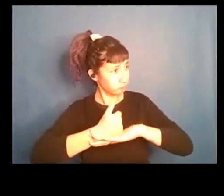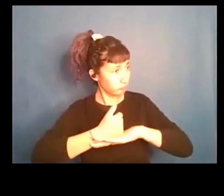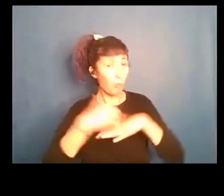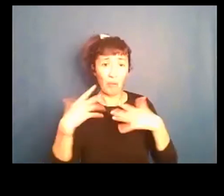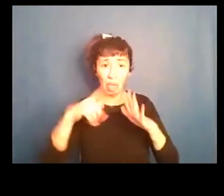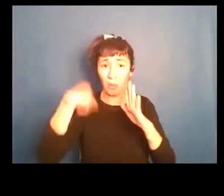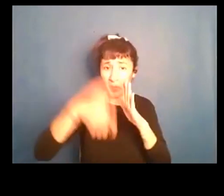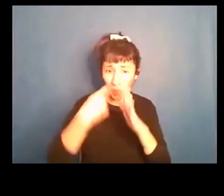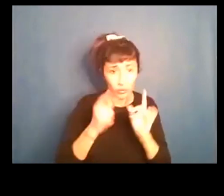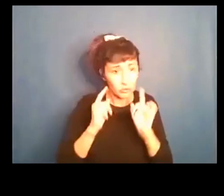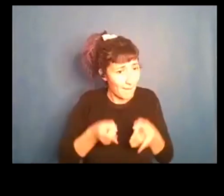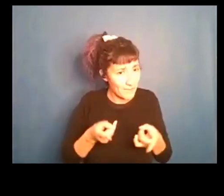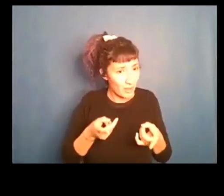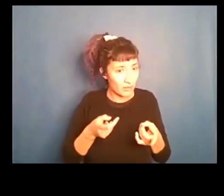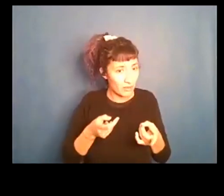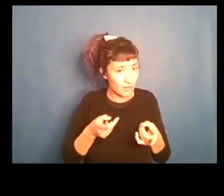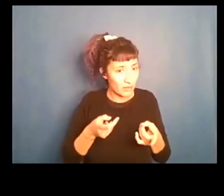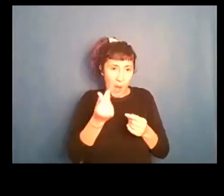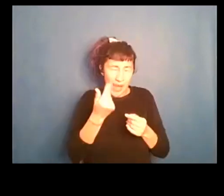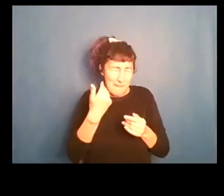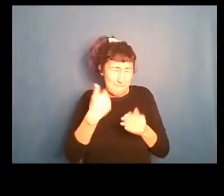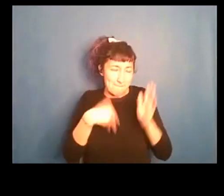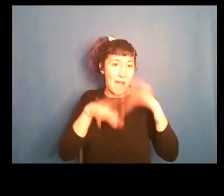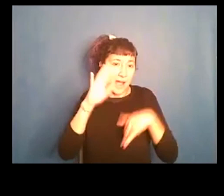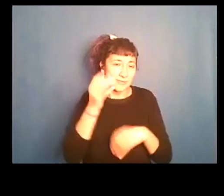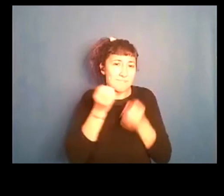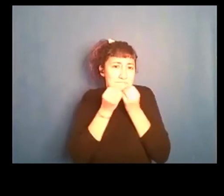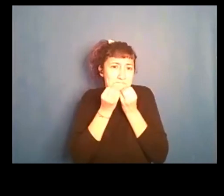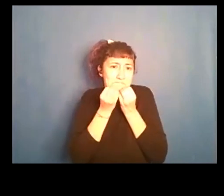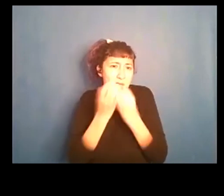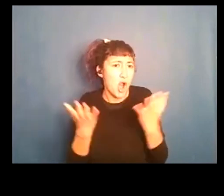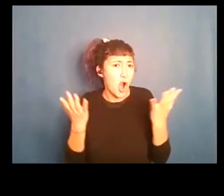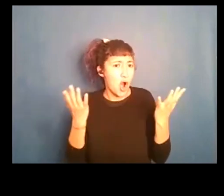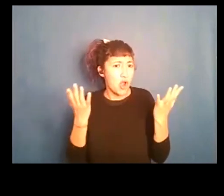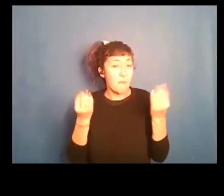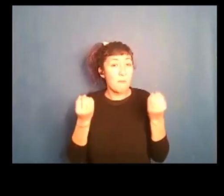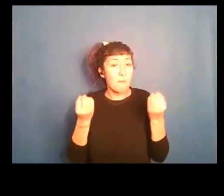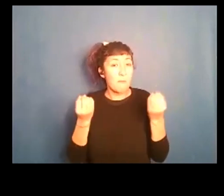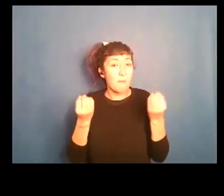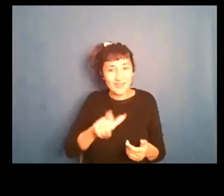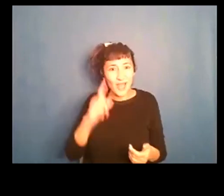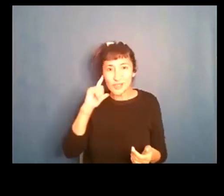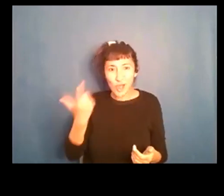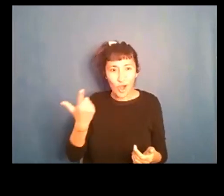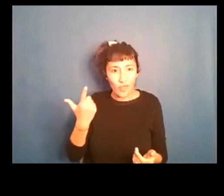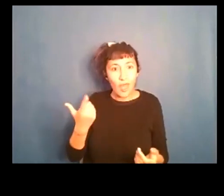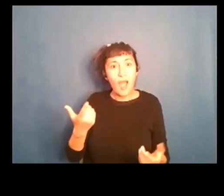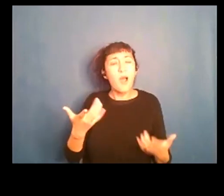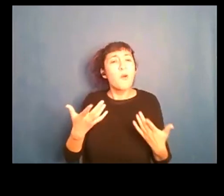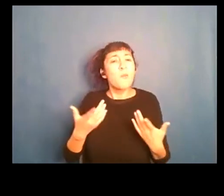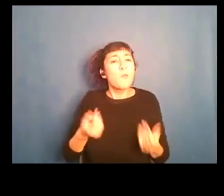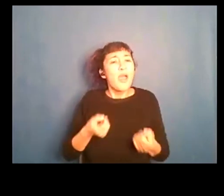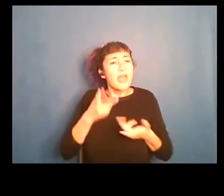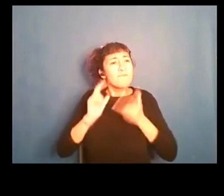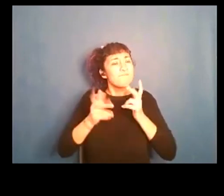que es más, todavía mejor inclusive. ¿Por qué? Porque la persona sorda puede hacer llegar el mensaje